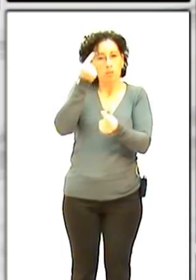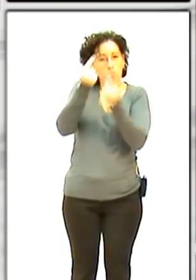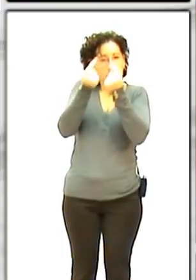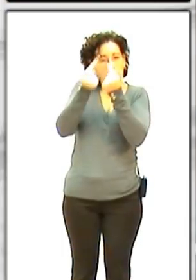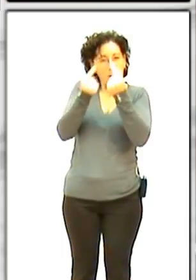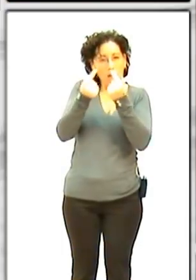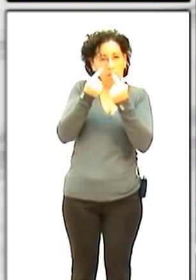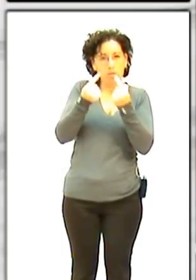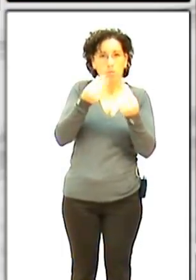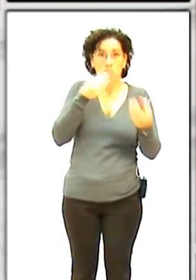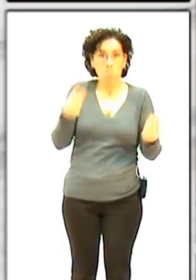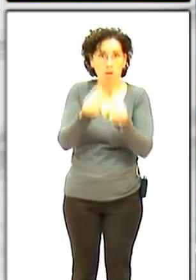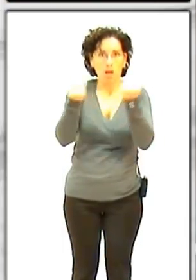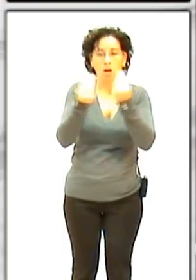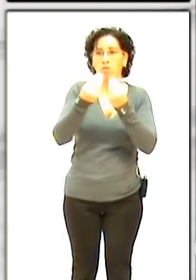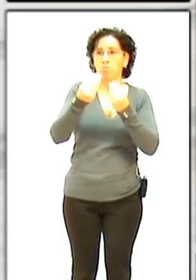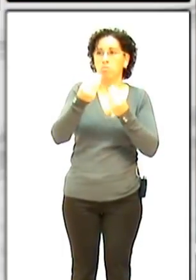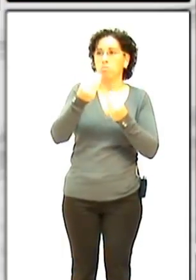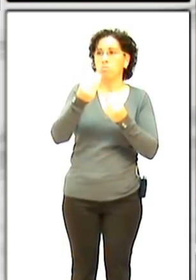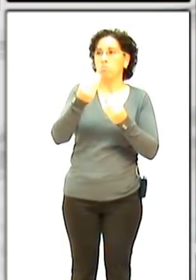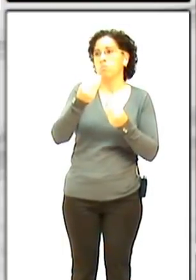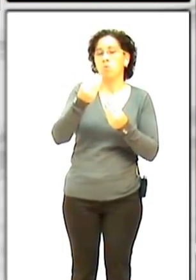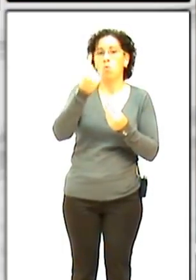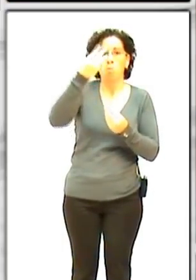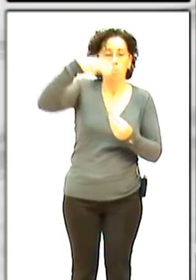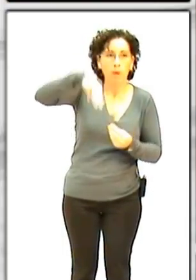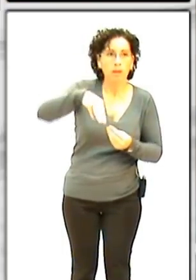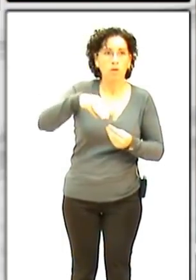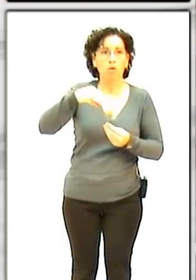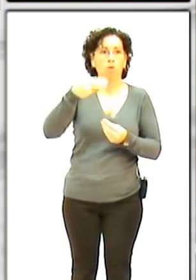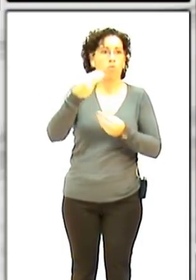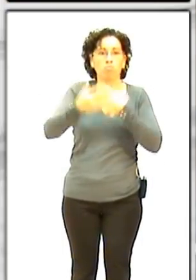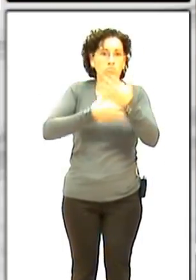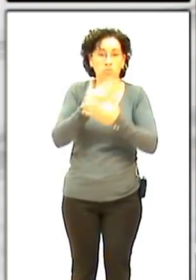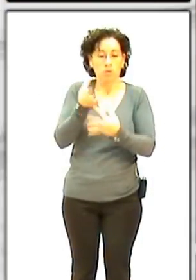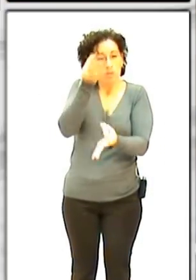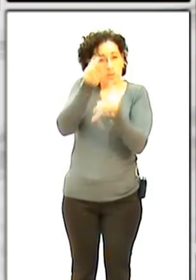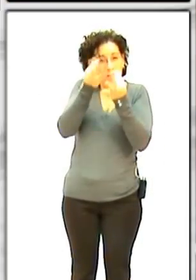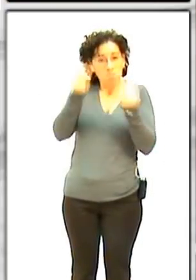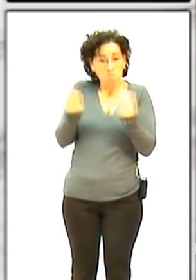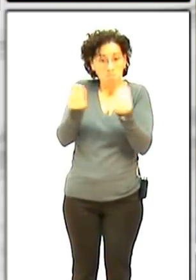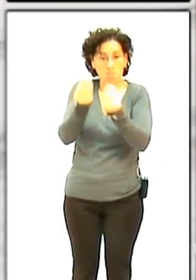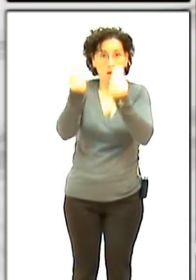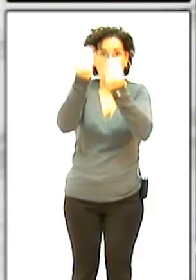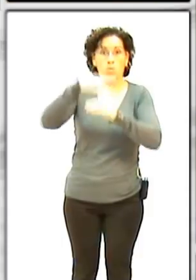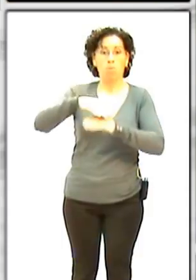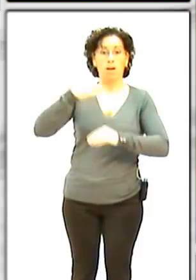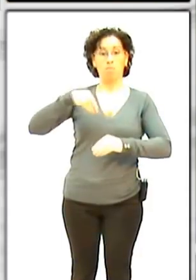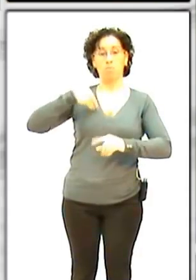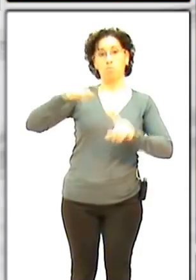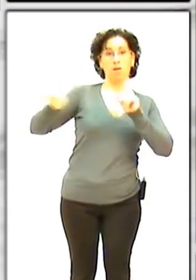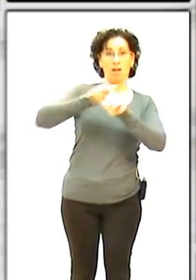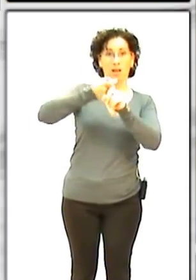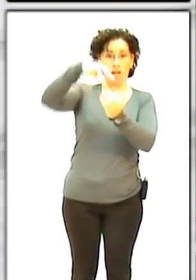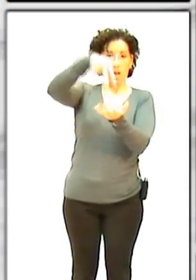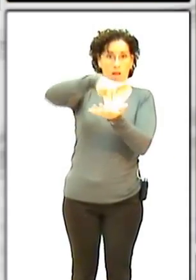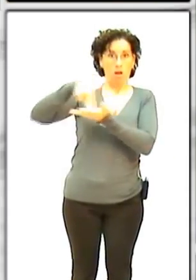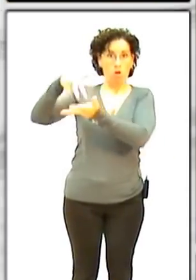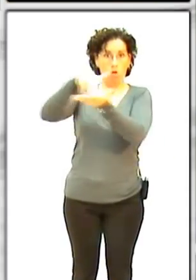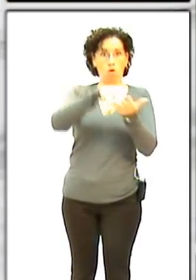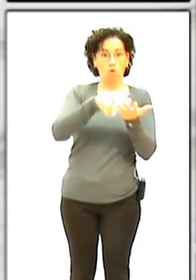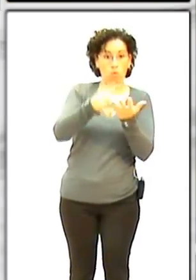metro, 1 metro, es decir, lo que facilite la geolocalización de una persona